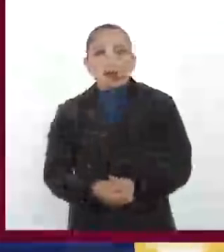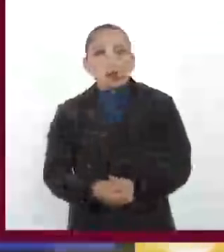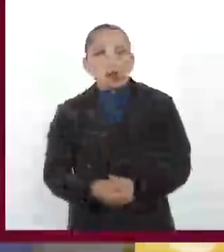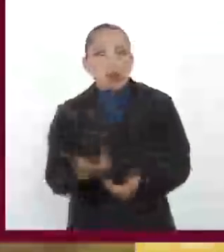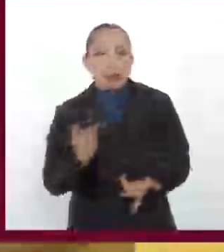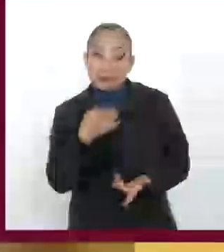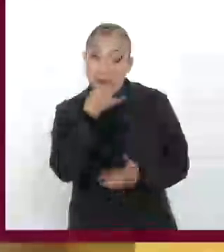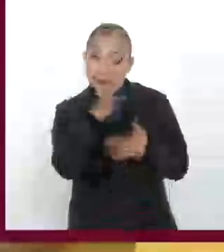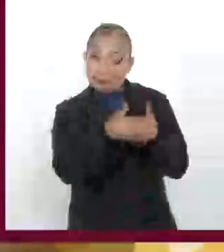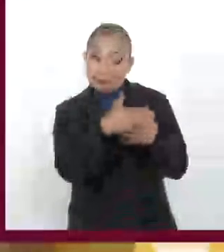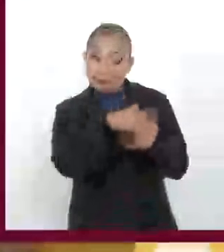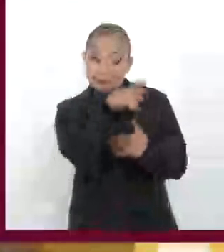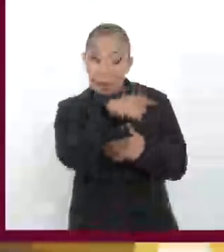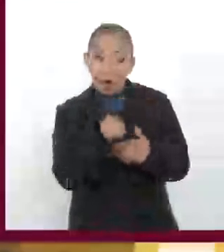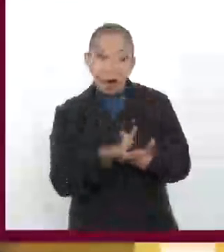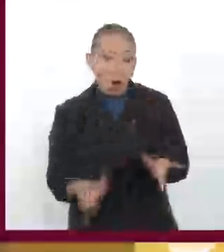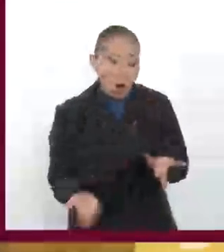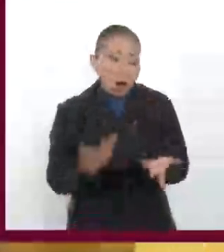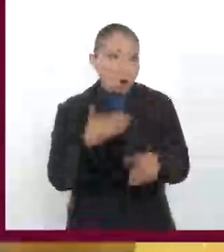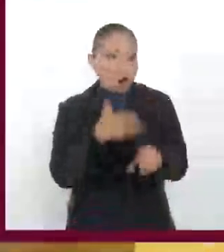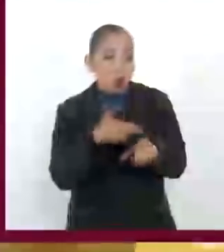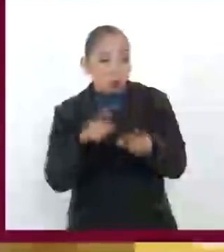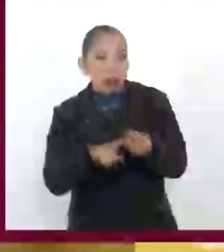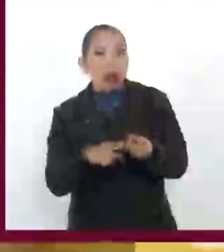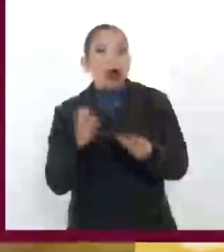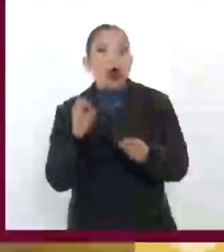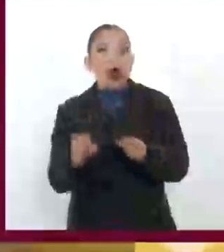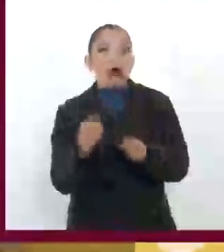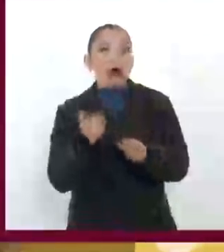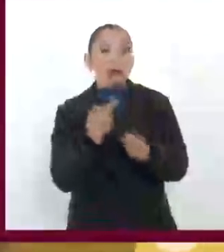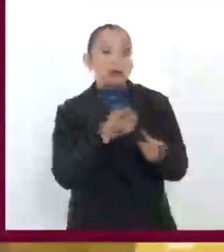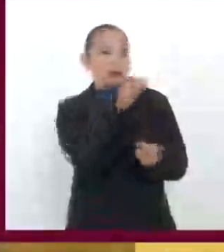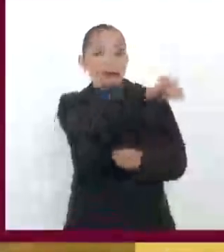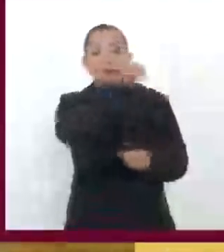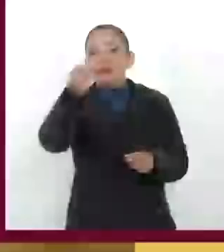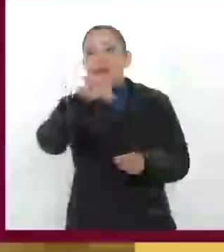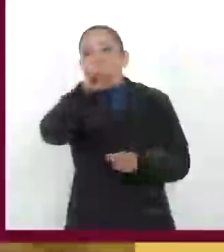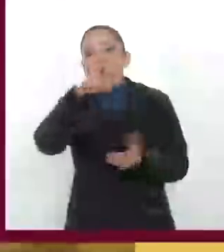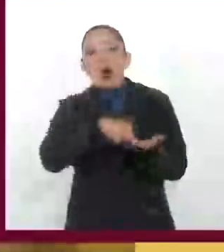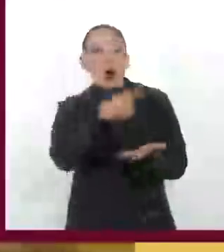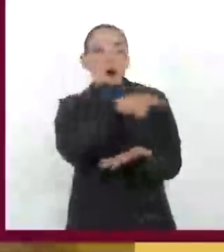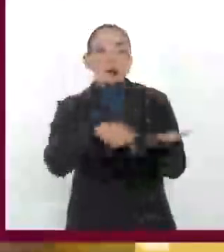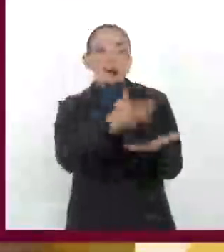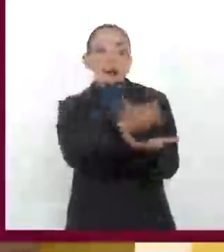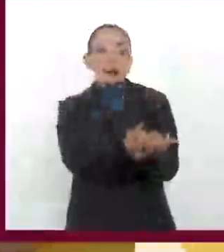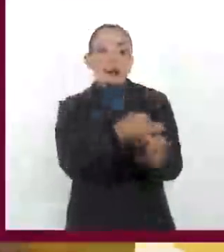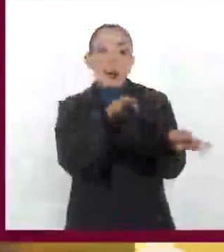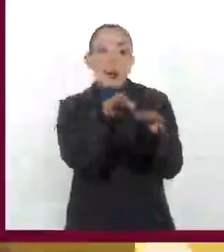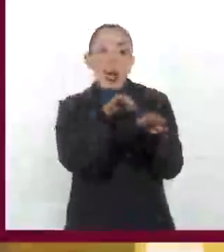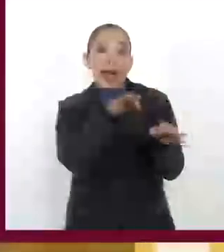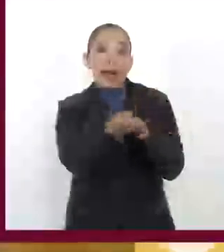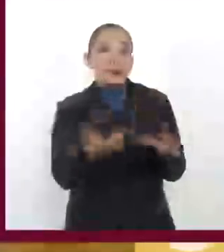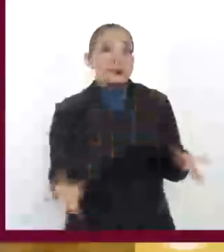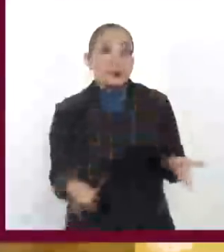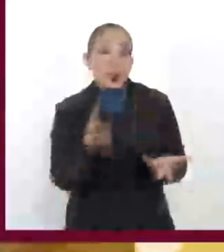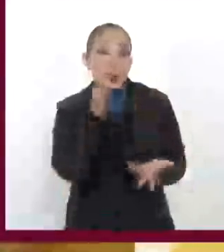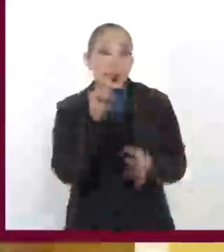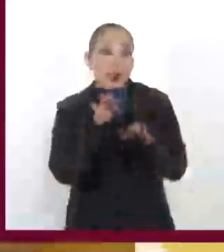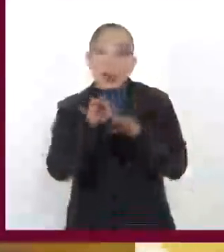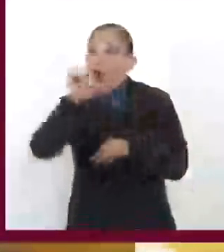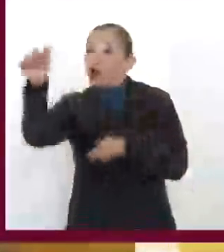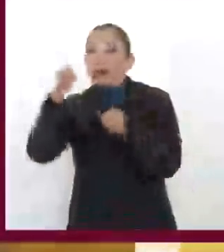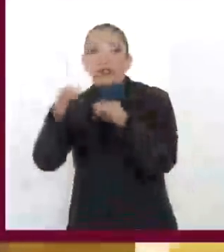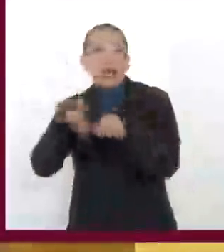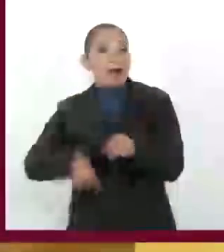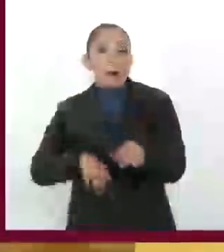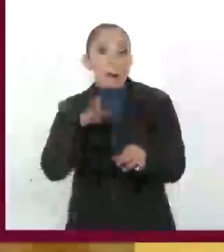ser una amonestación, apercibimiento, multas, destitución, suspensión, inhabilitación para el